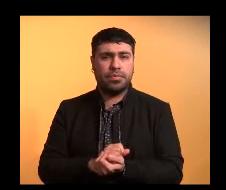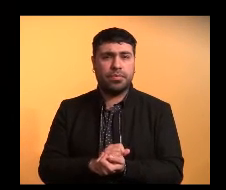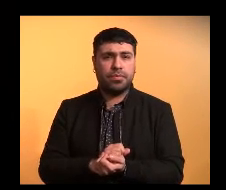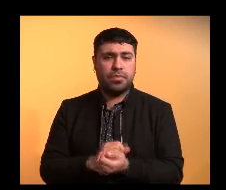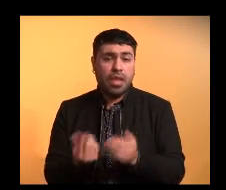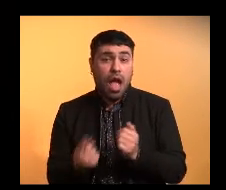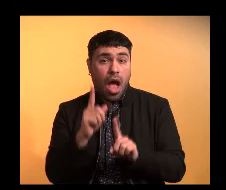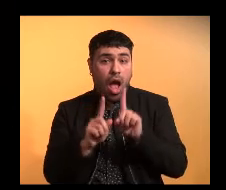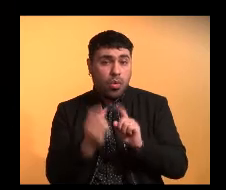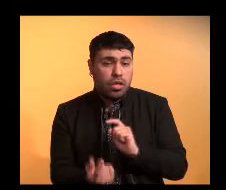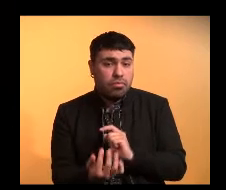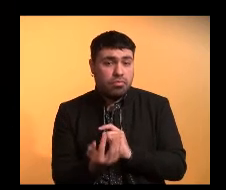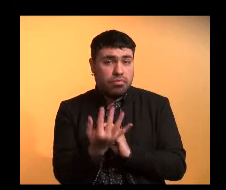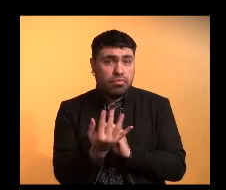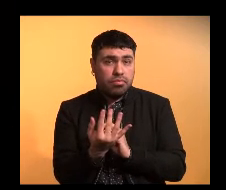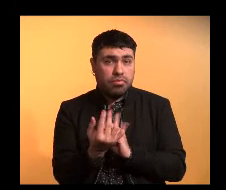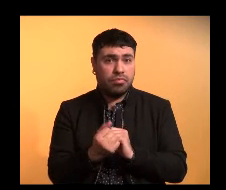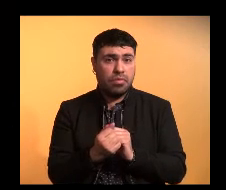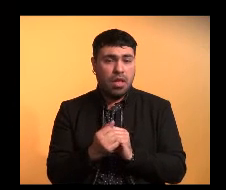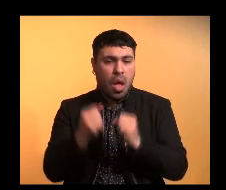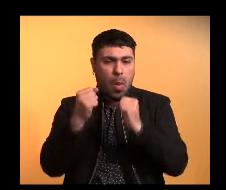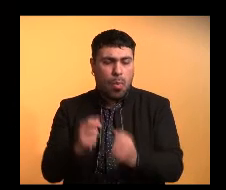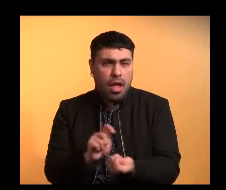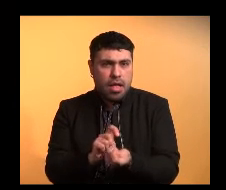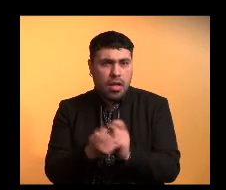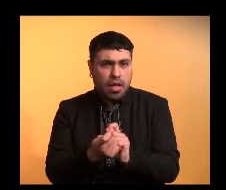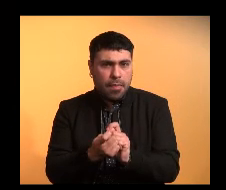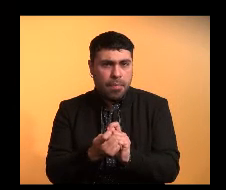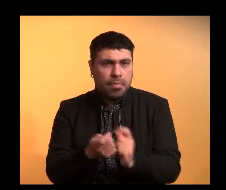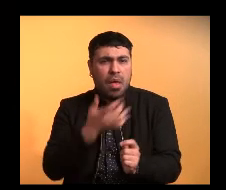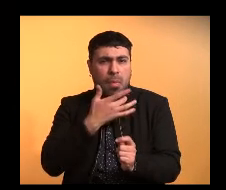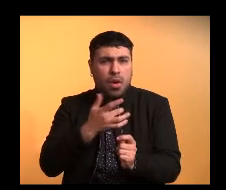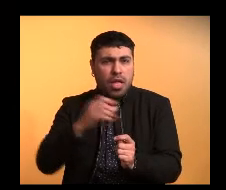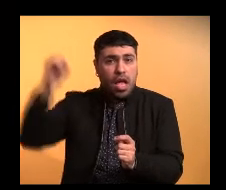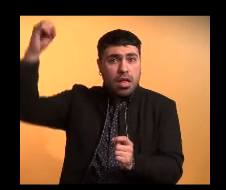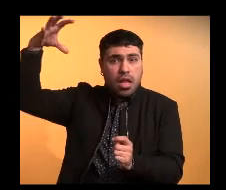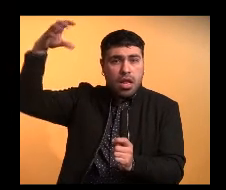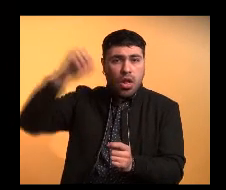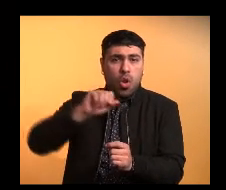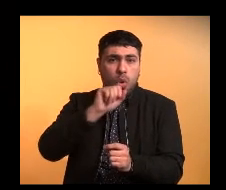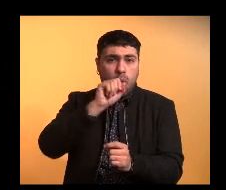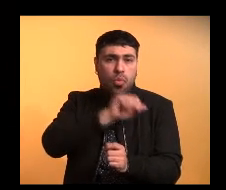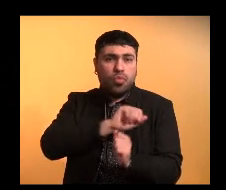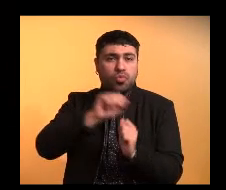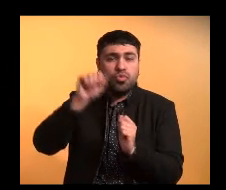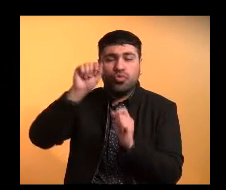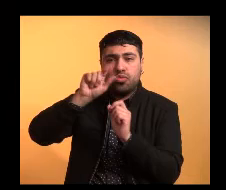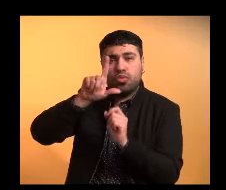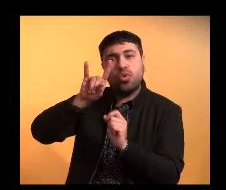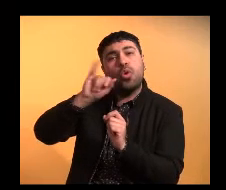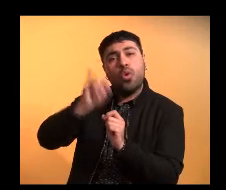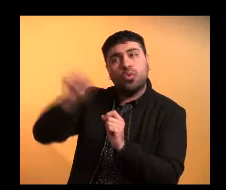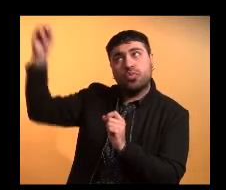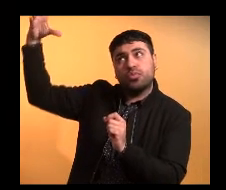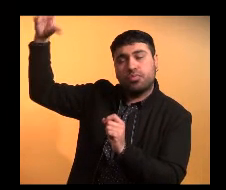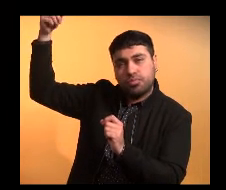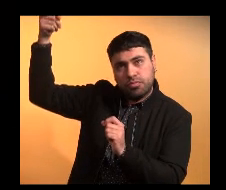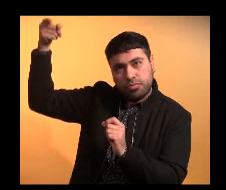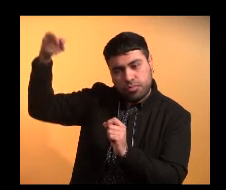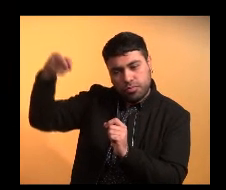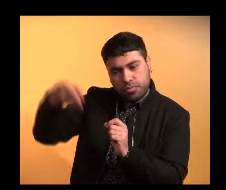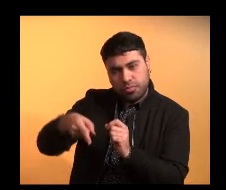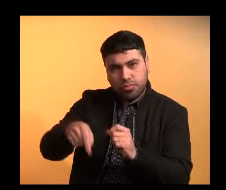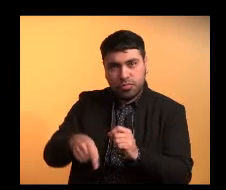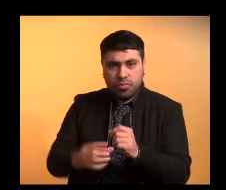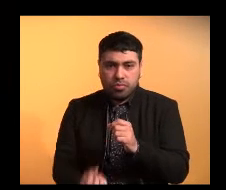están adaptadas a esas condiciones de baja luminosidad. Desde los 5 a los 30 metros hay muy poca la